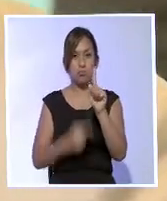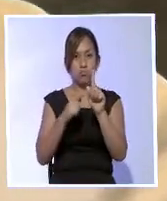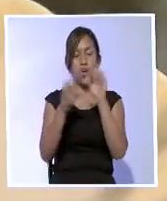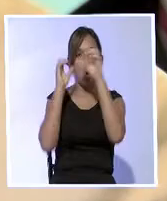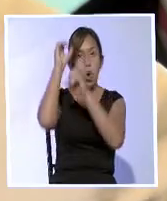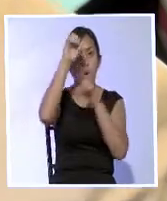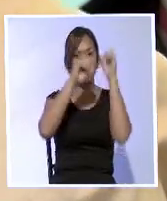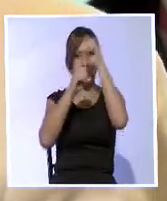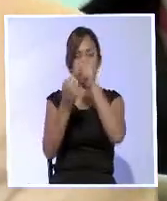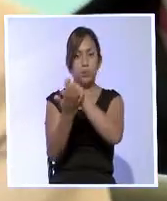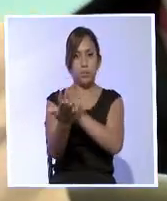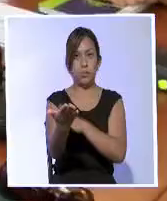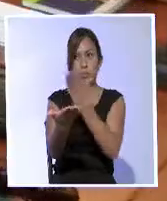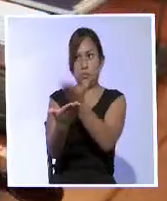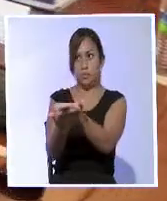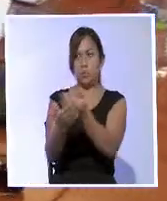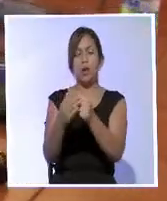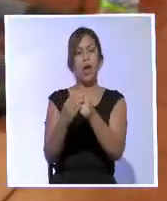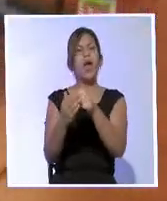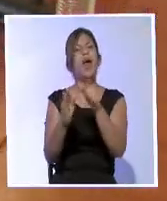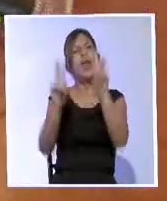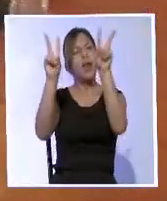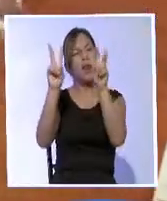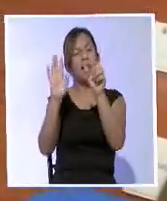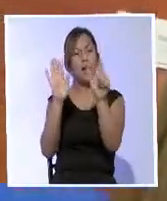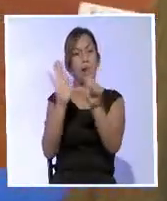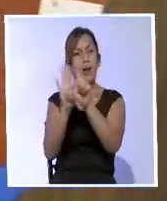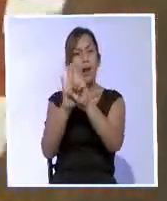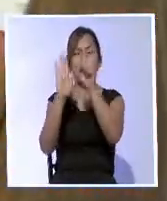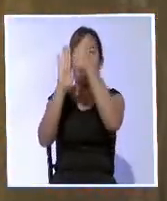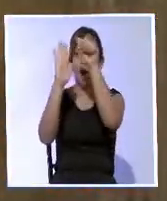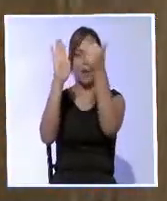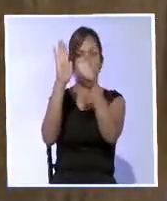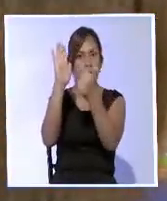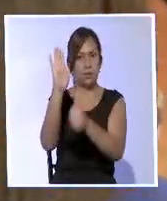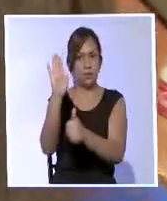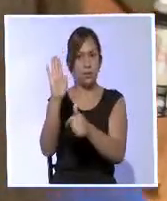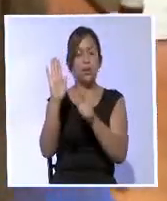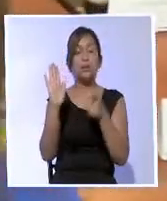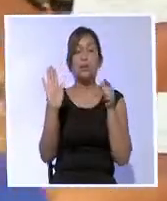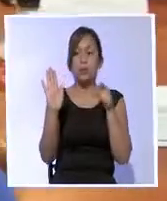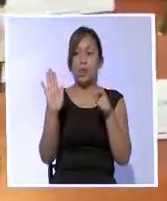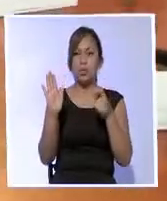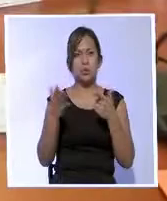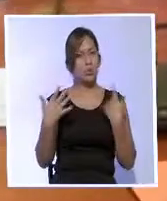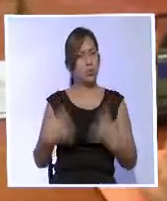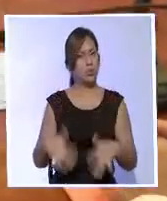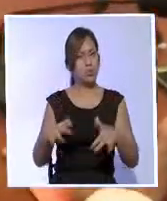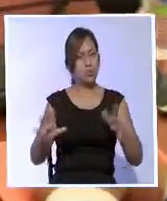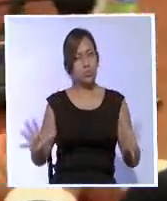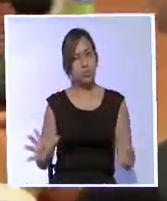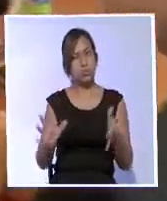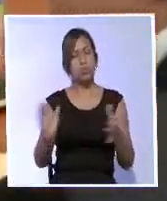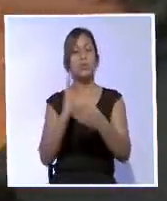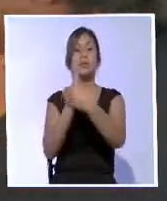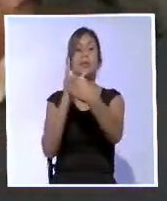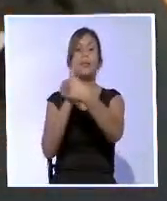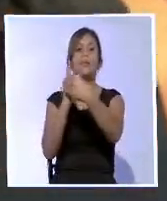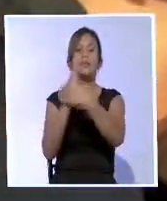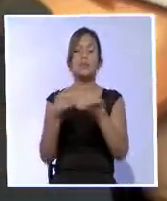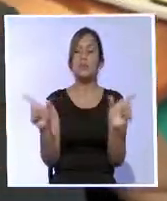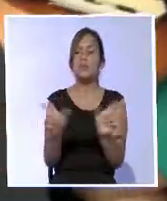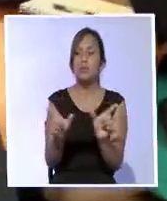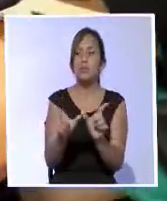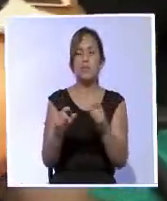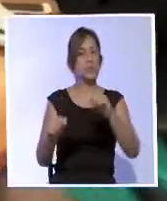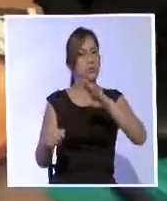de ley de fomento artesanal la secretaria de estado señaló que dicho cuerpo legal generará incentivos capacitación técnica y certificación